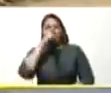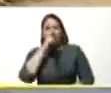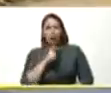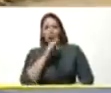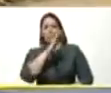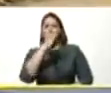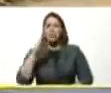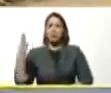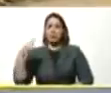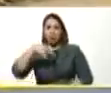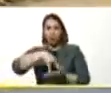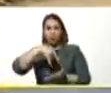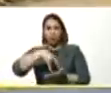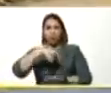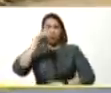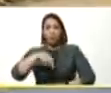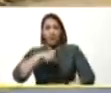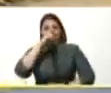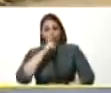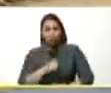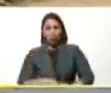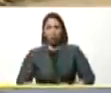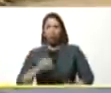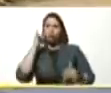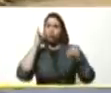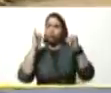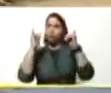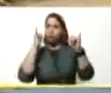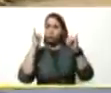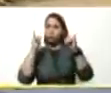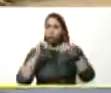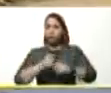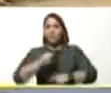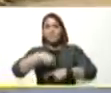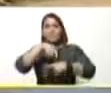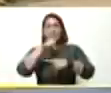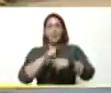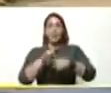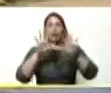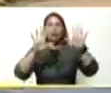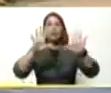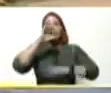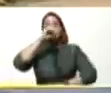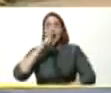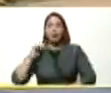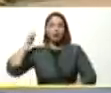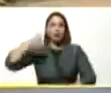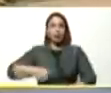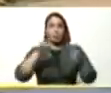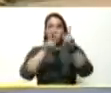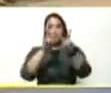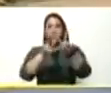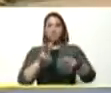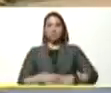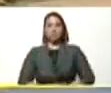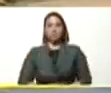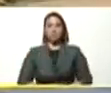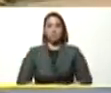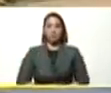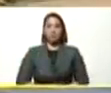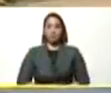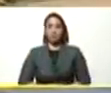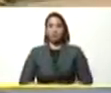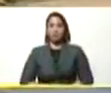de Carabobo, sino fue el año que conmemoramos los primeros 10 años de la gran misión Vivienda